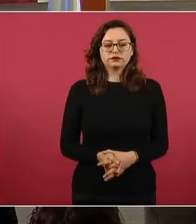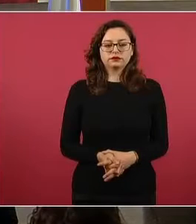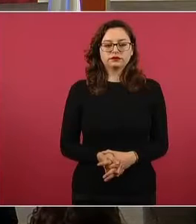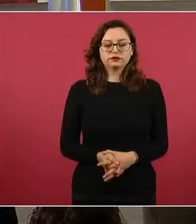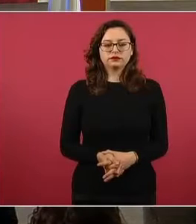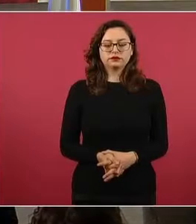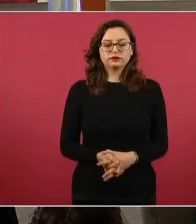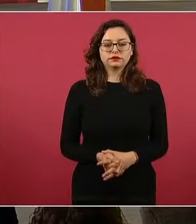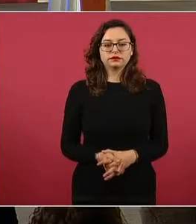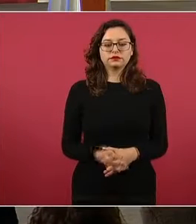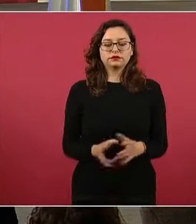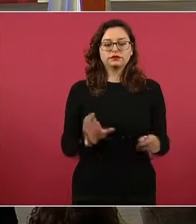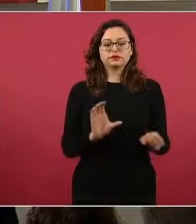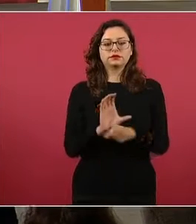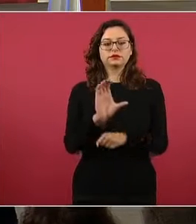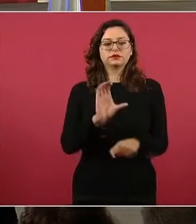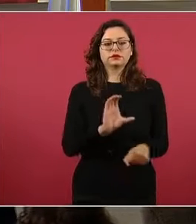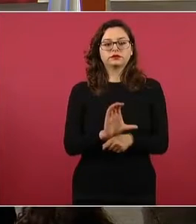Colombia,